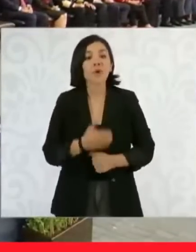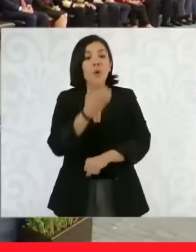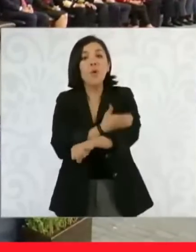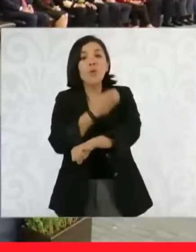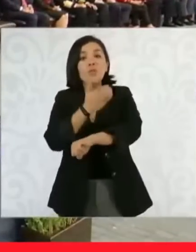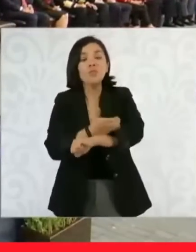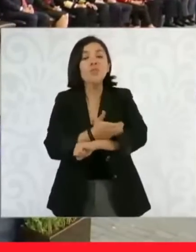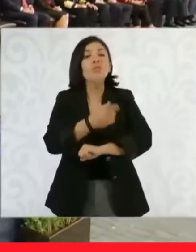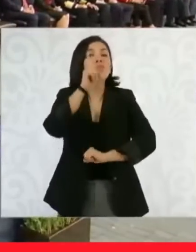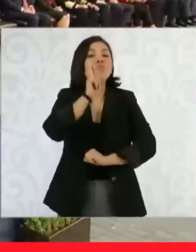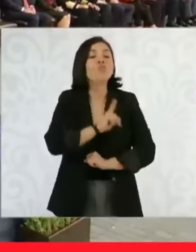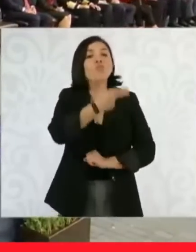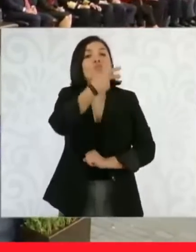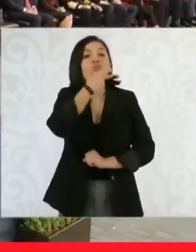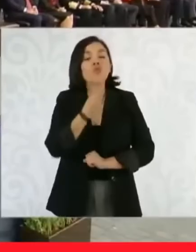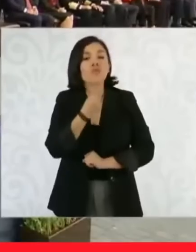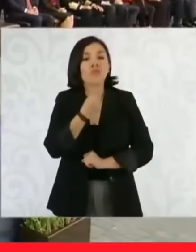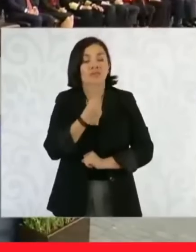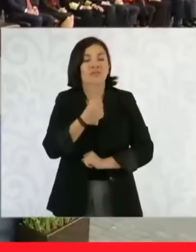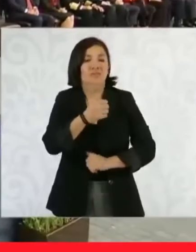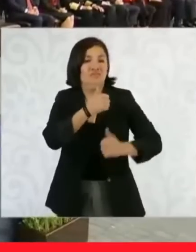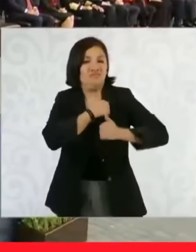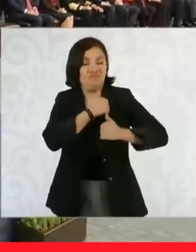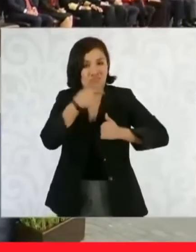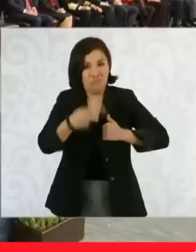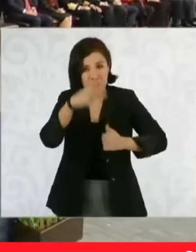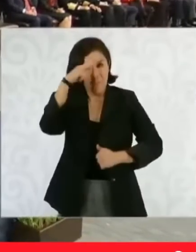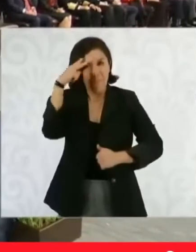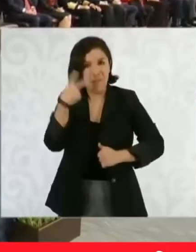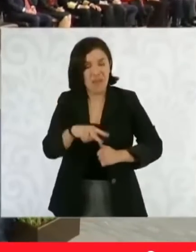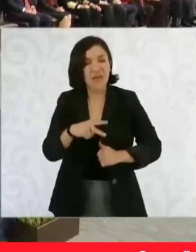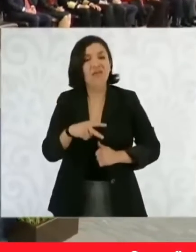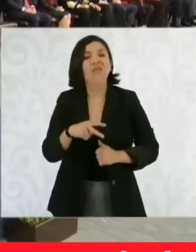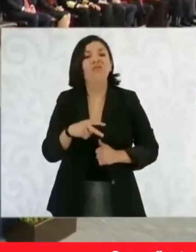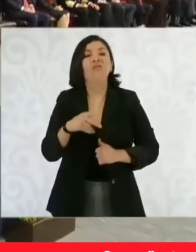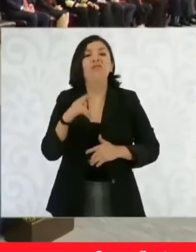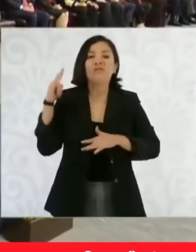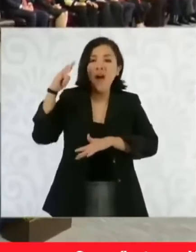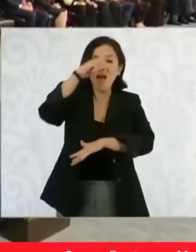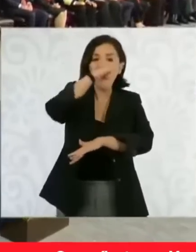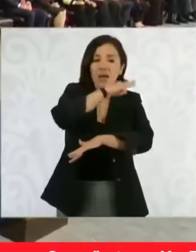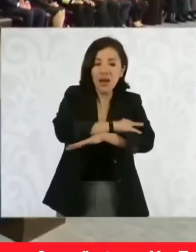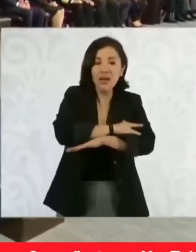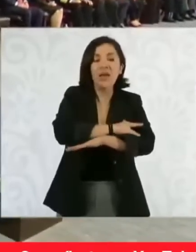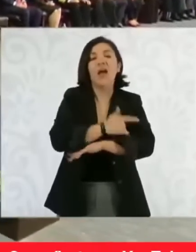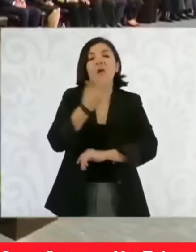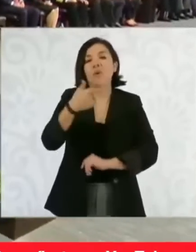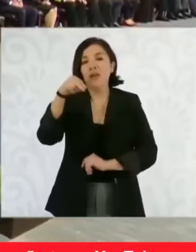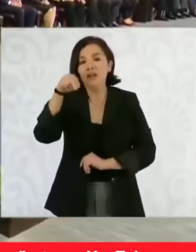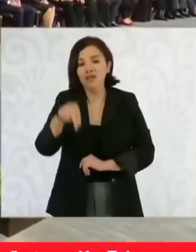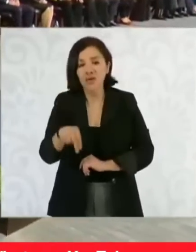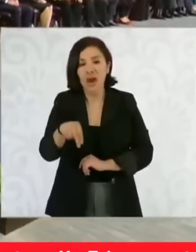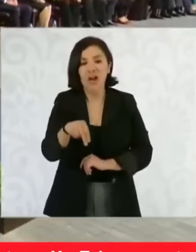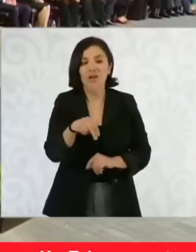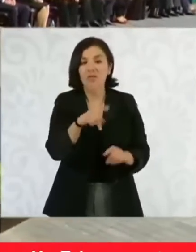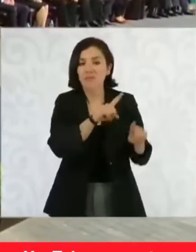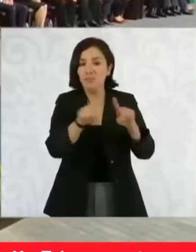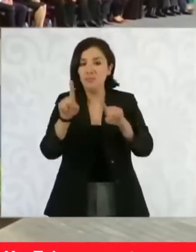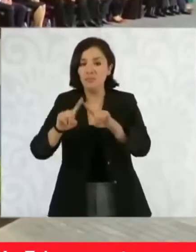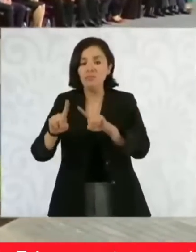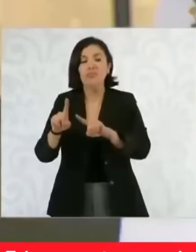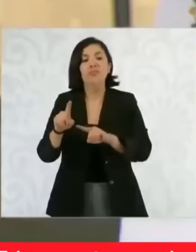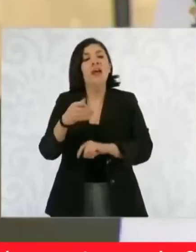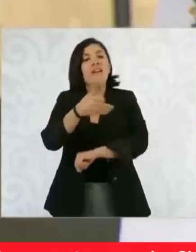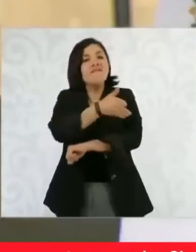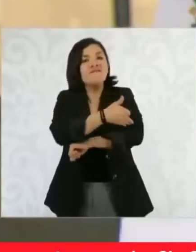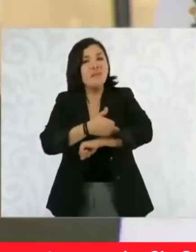compañeras y compañeros de armas del Ejército, Armada, Fuerza Aérea y Guardia Nacional,